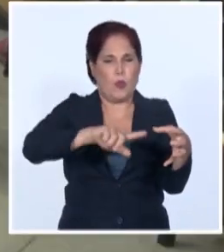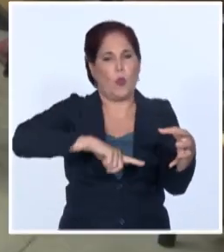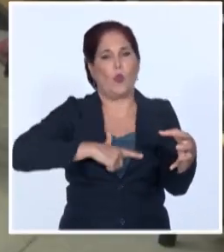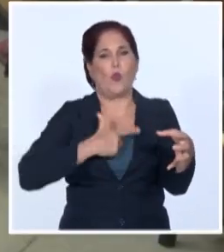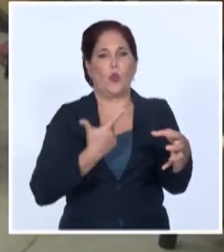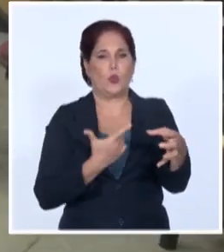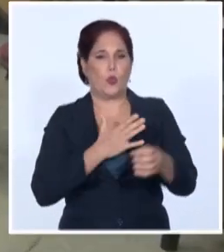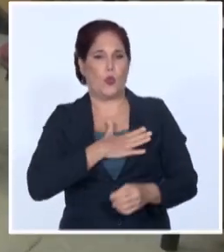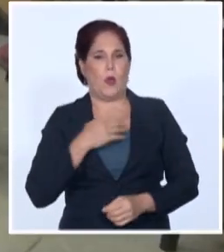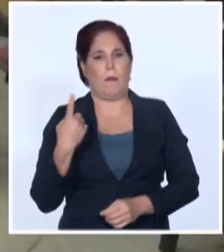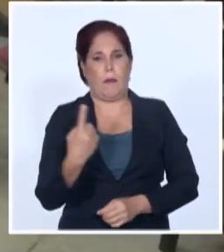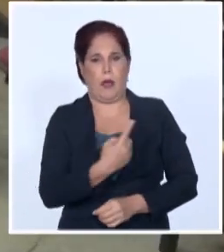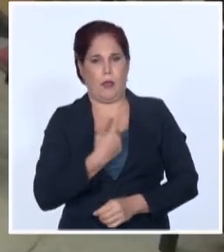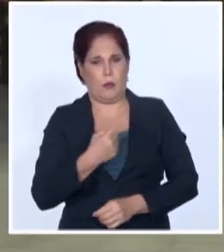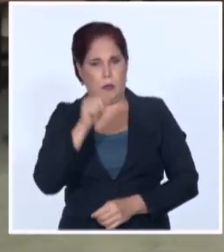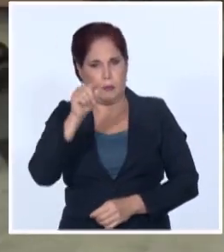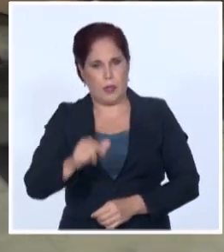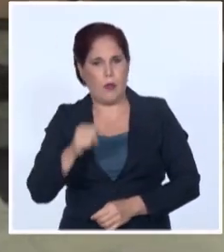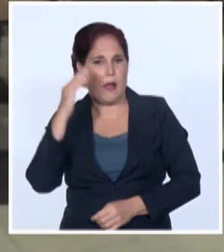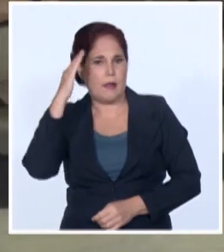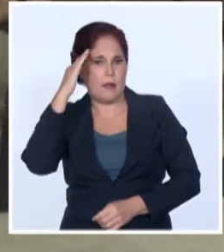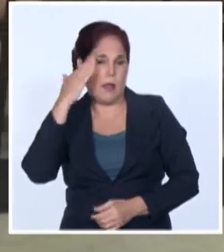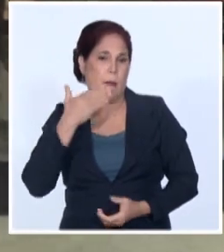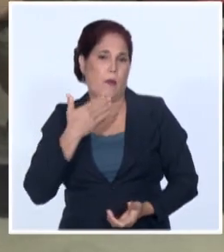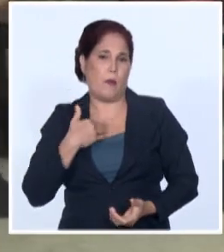espíritu de los espectadores.